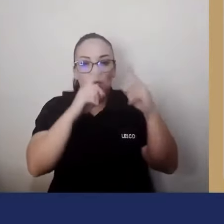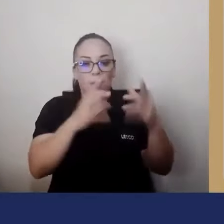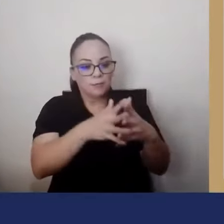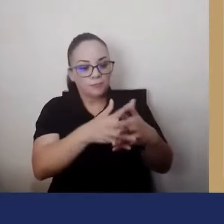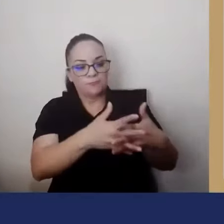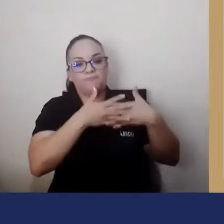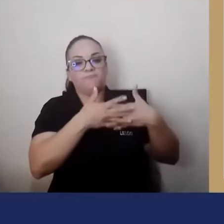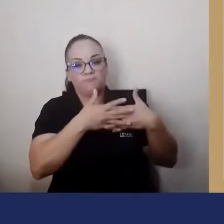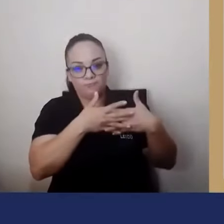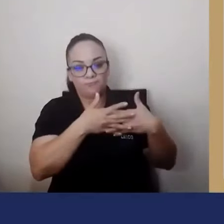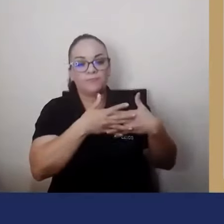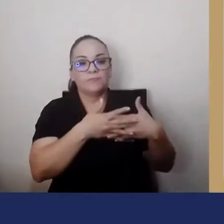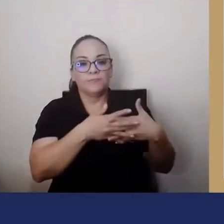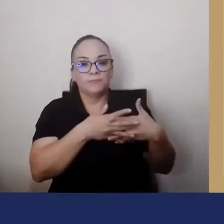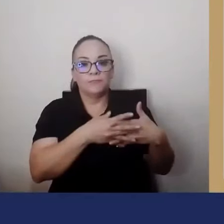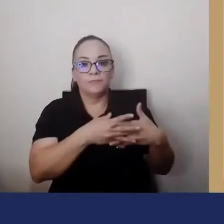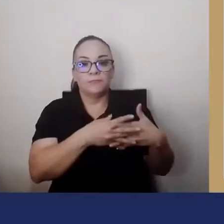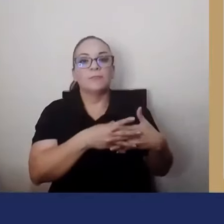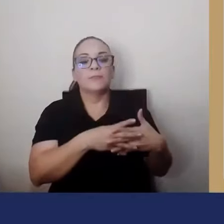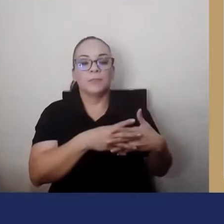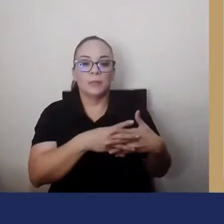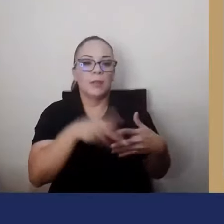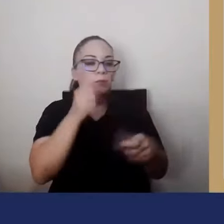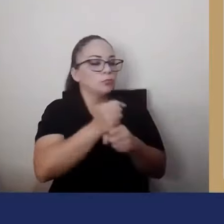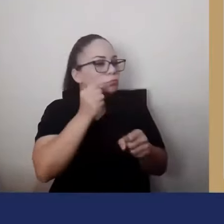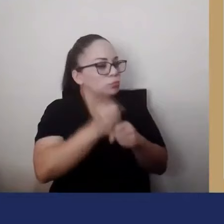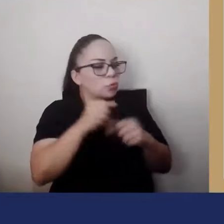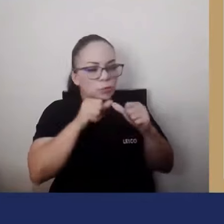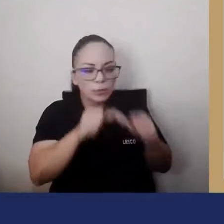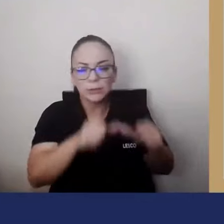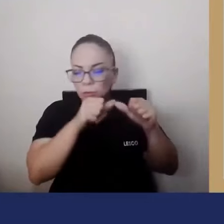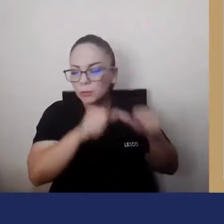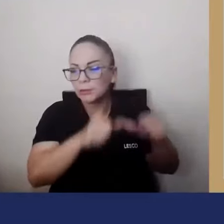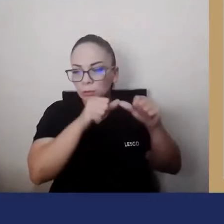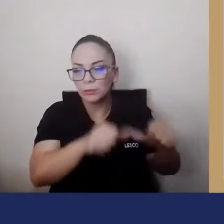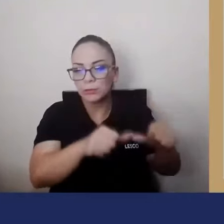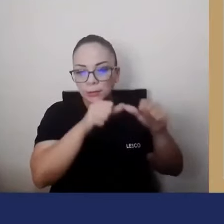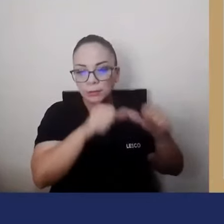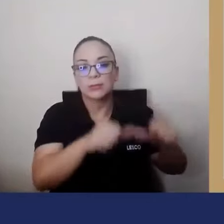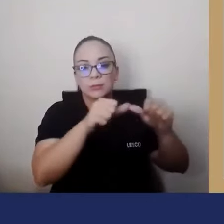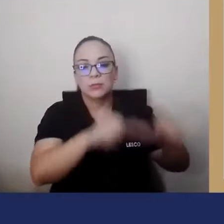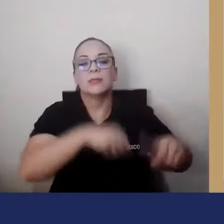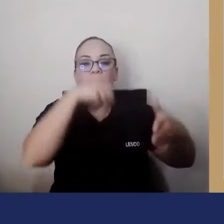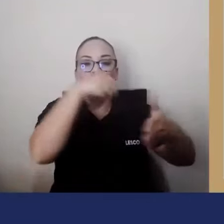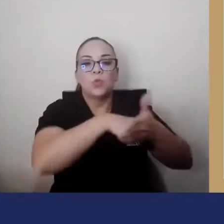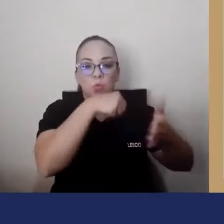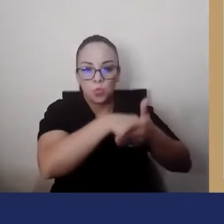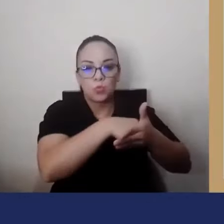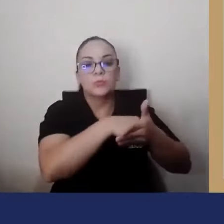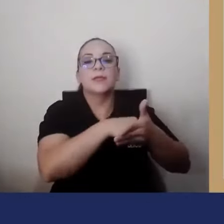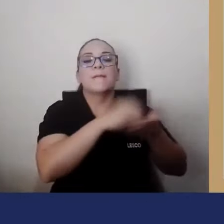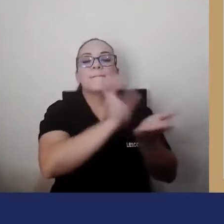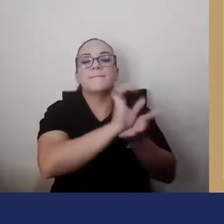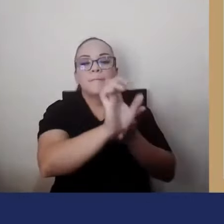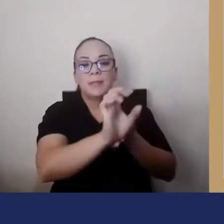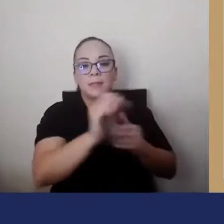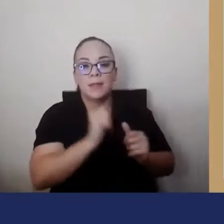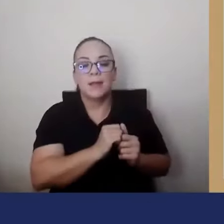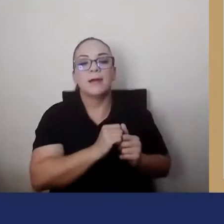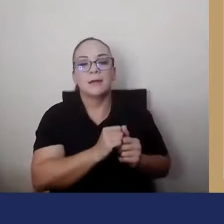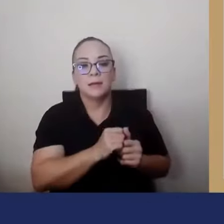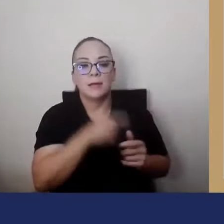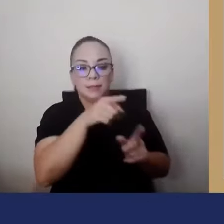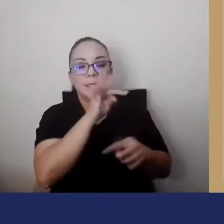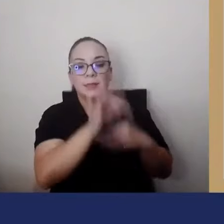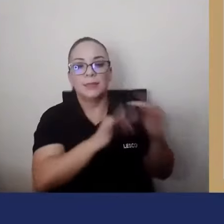sido constante y que será una operación constante en la lucha de evitar y prevenir ese tipo de